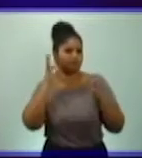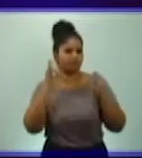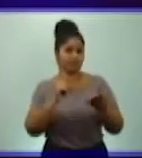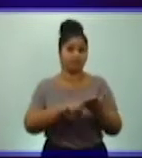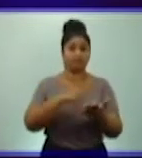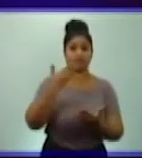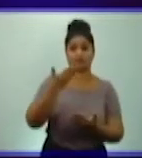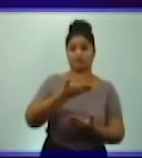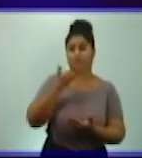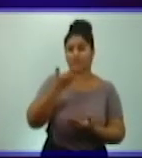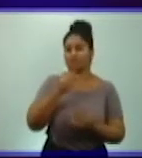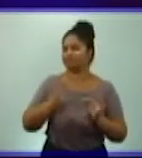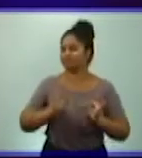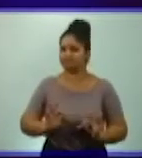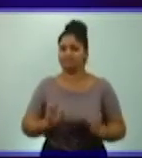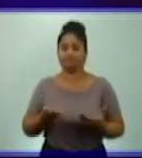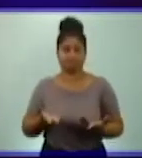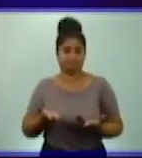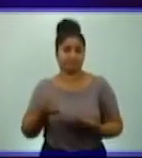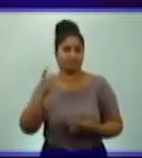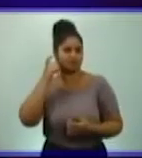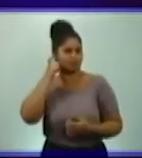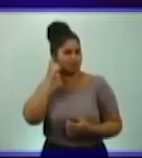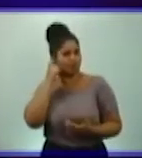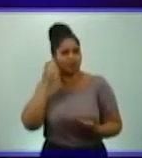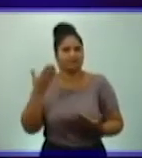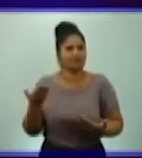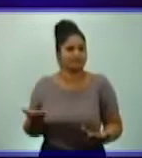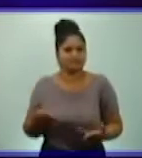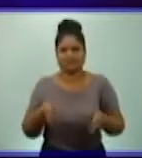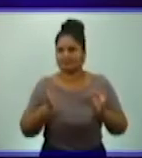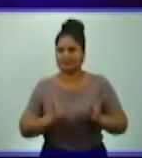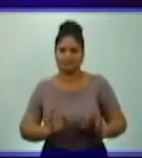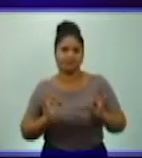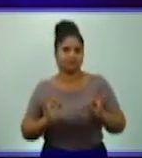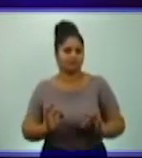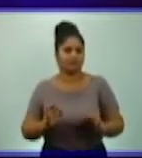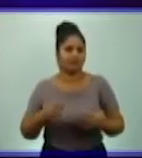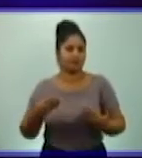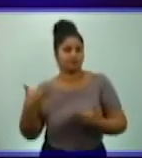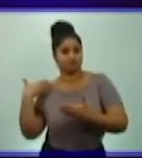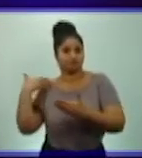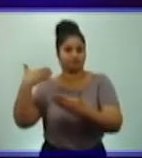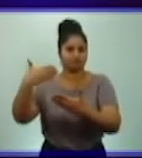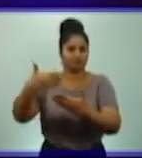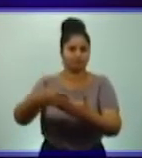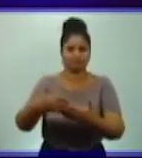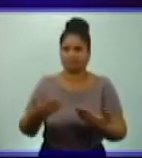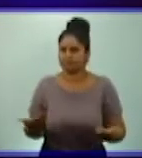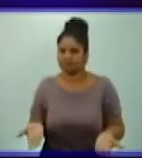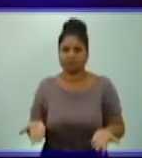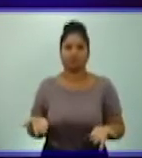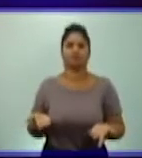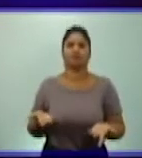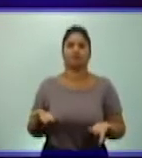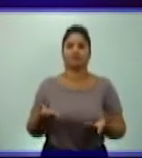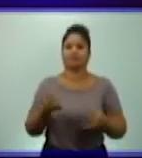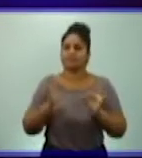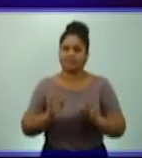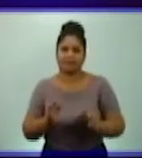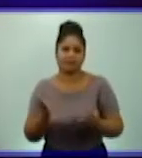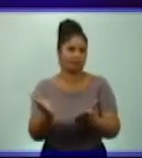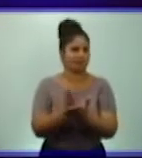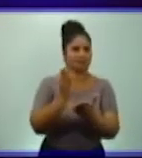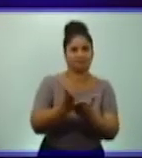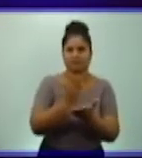que yo diría yo no, y la crítica también plantea que es la 10ª musa, es la